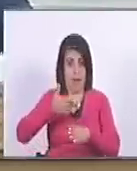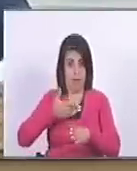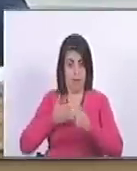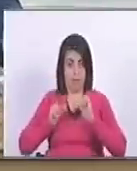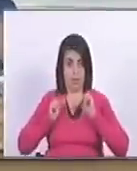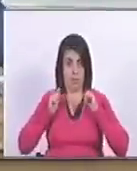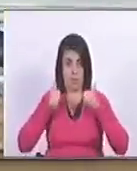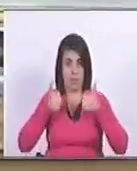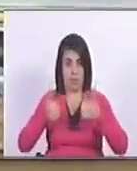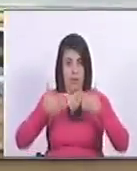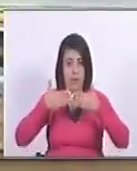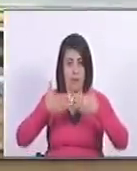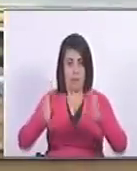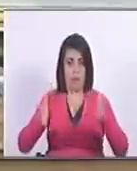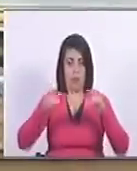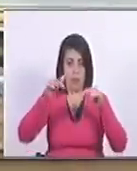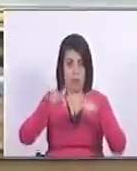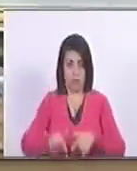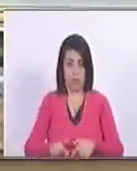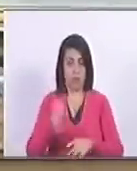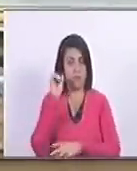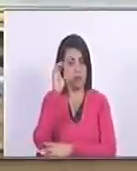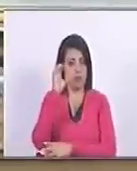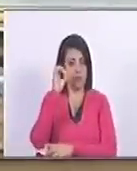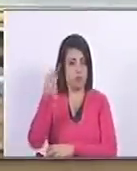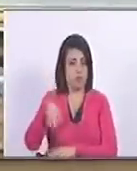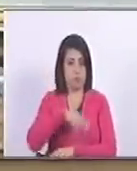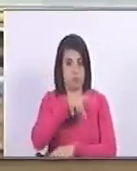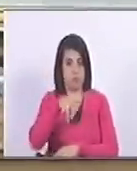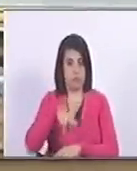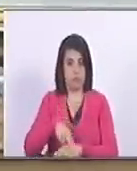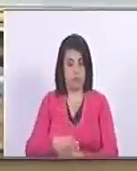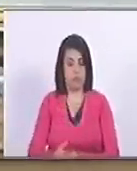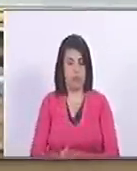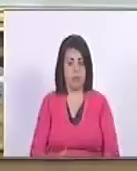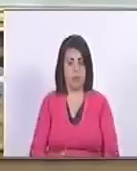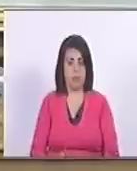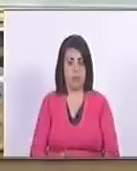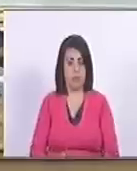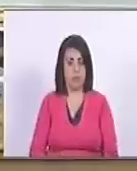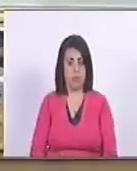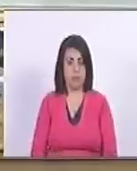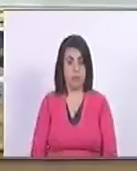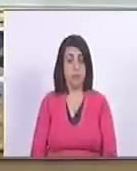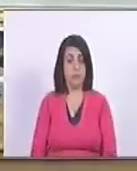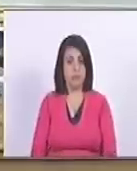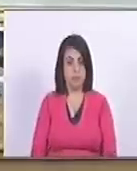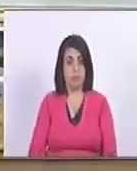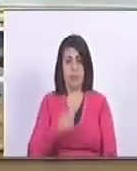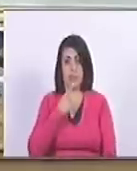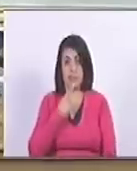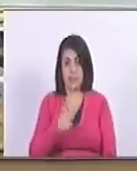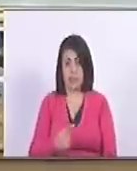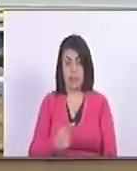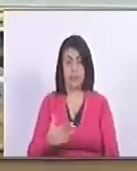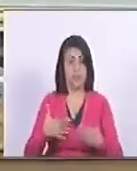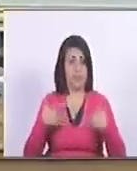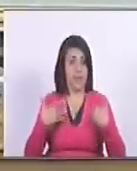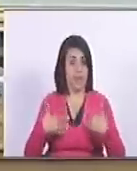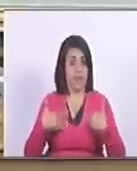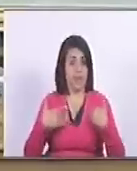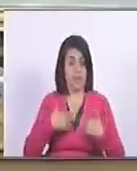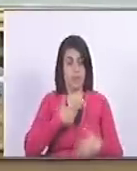puertas de la cúpula del Palacio Federal Legislativo. Y les decíamos que así de emocionados como